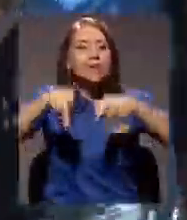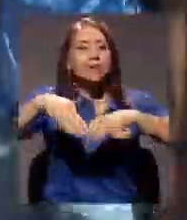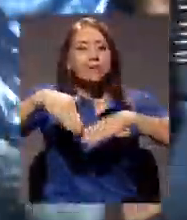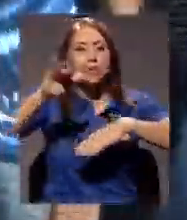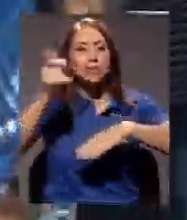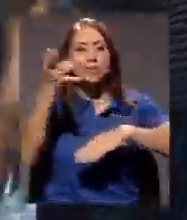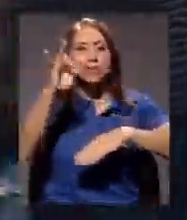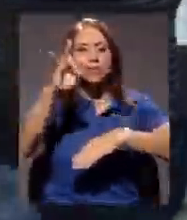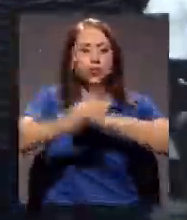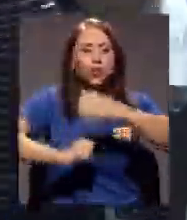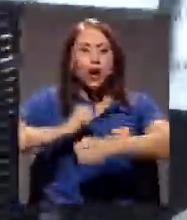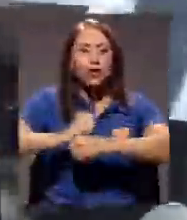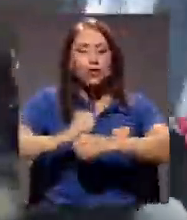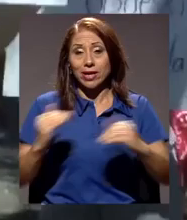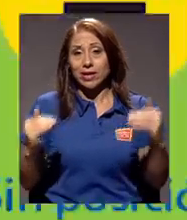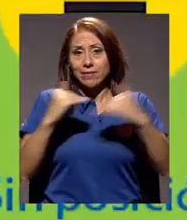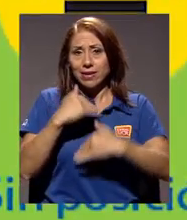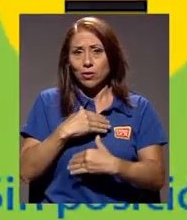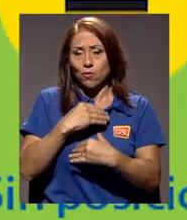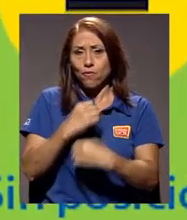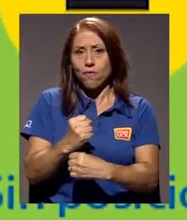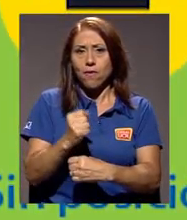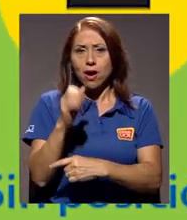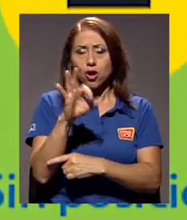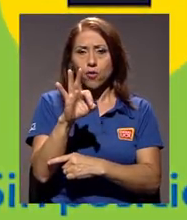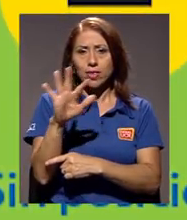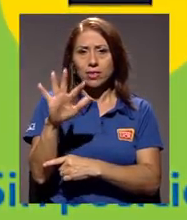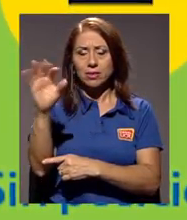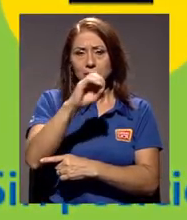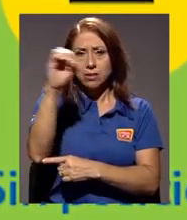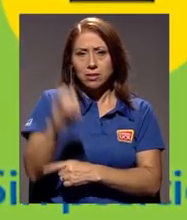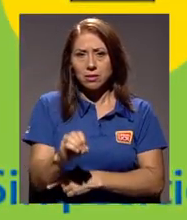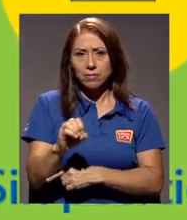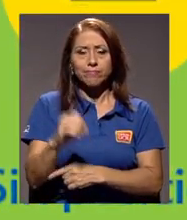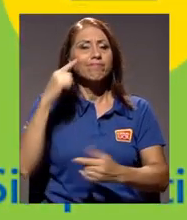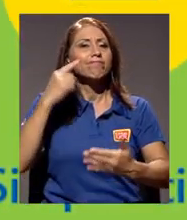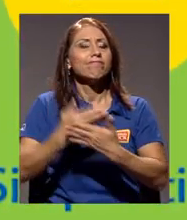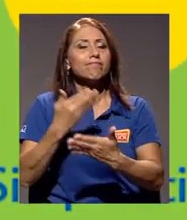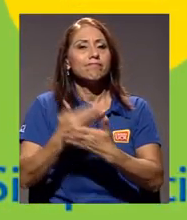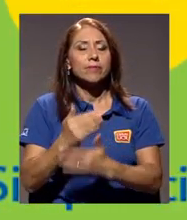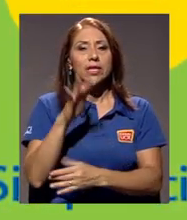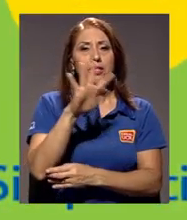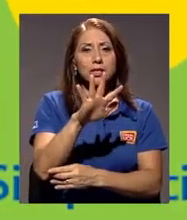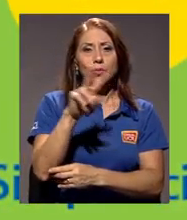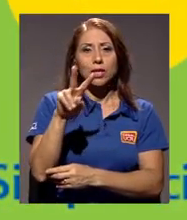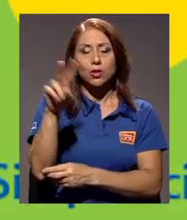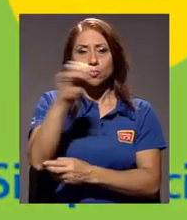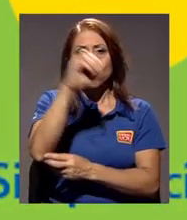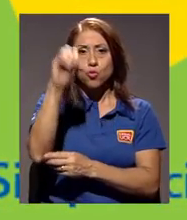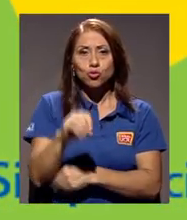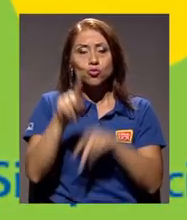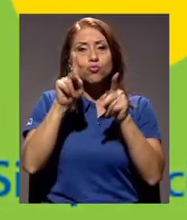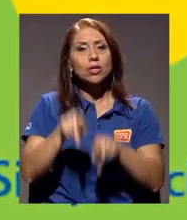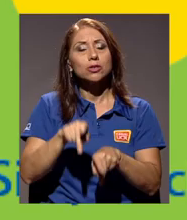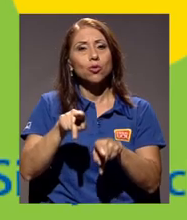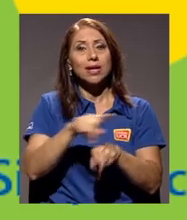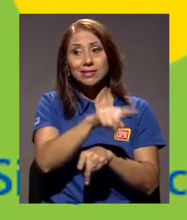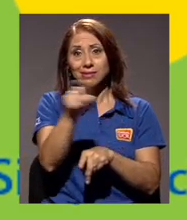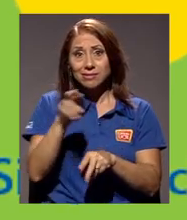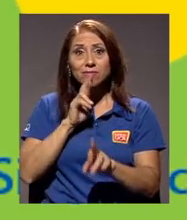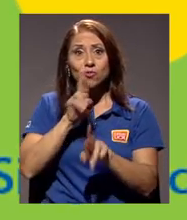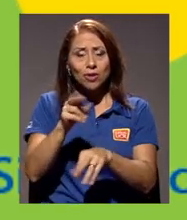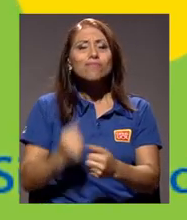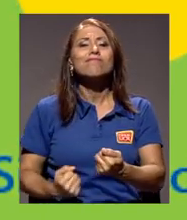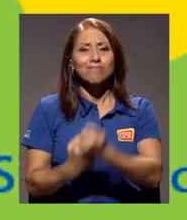y tiene un nivel de confianza del 95%. El estudio reveló que el 52% de los encuestados apoya el movimiento de